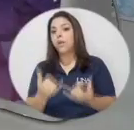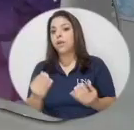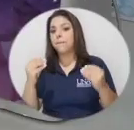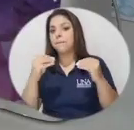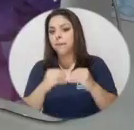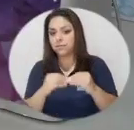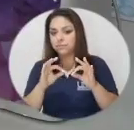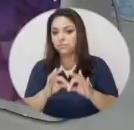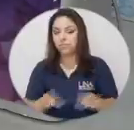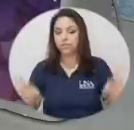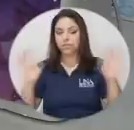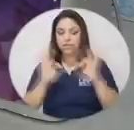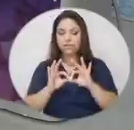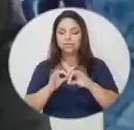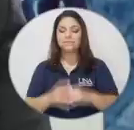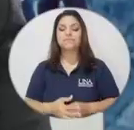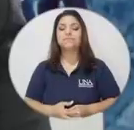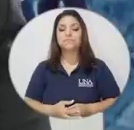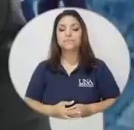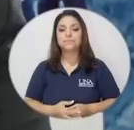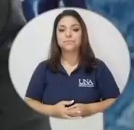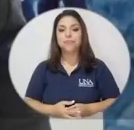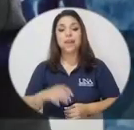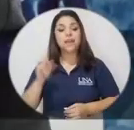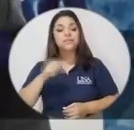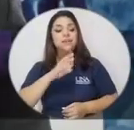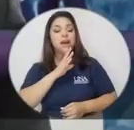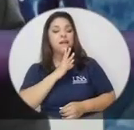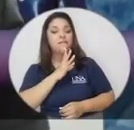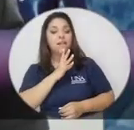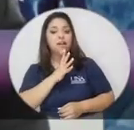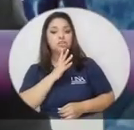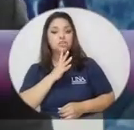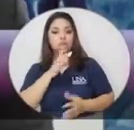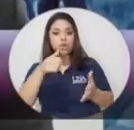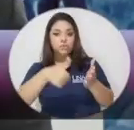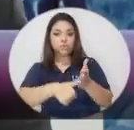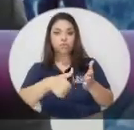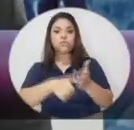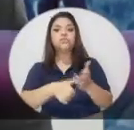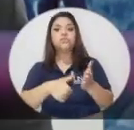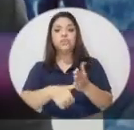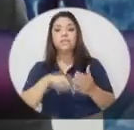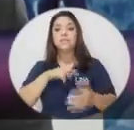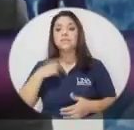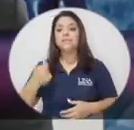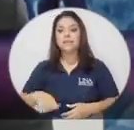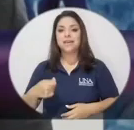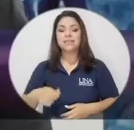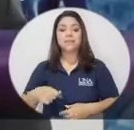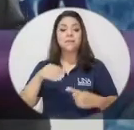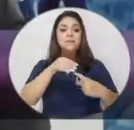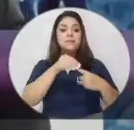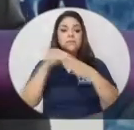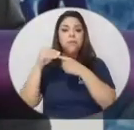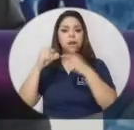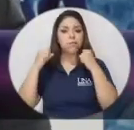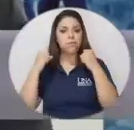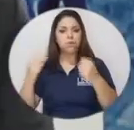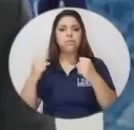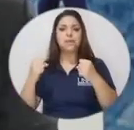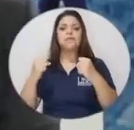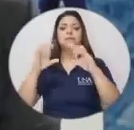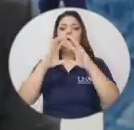una mayor relevancia. Estamos hablando de la elección en la principal potencia económica mundial aún hoy, la